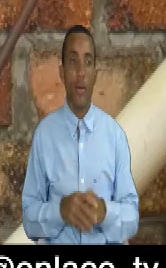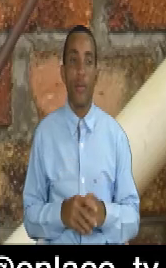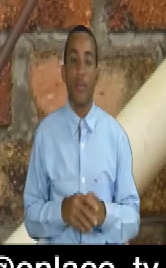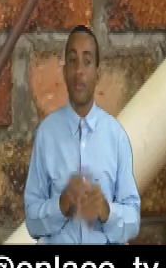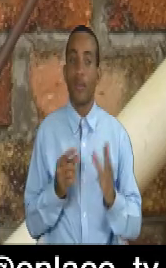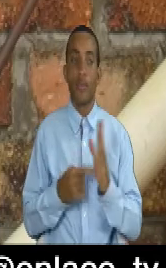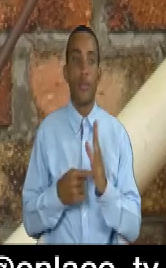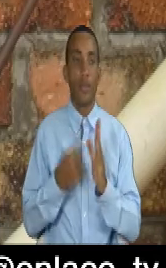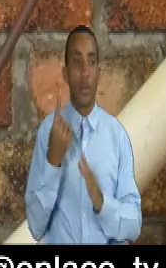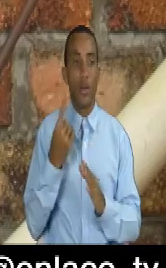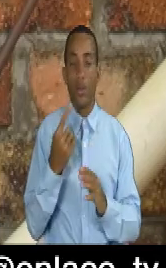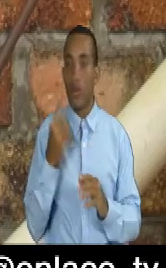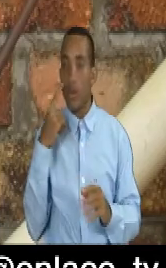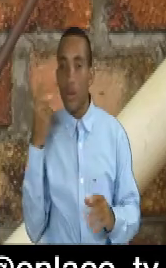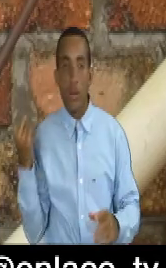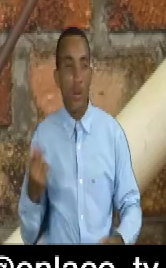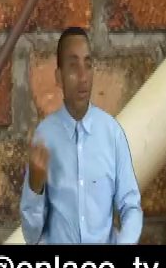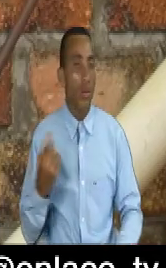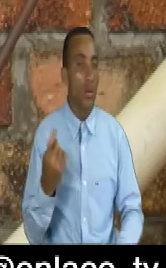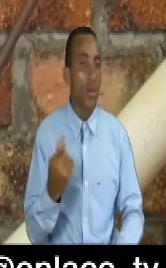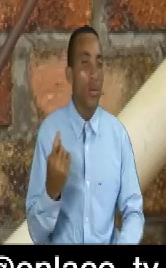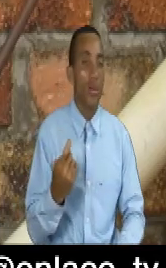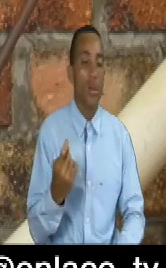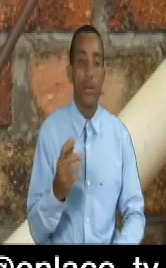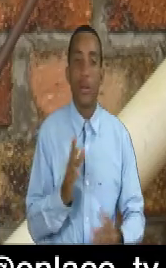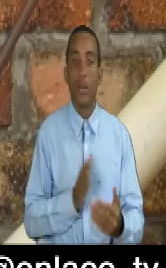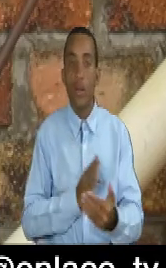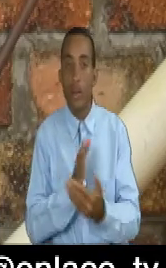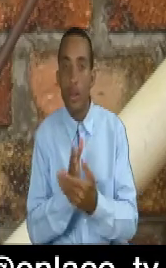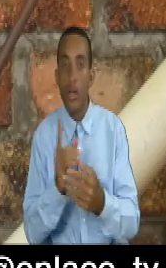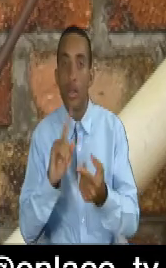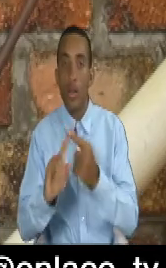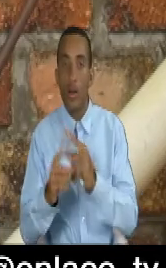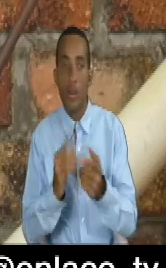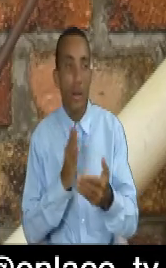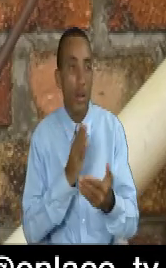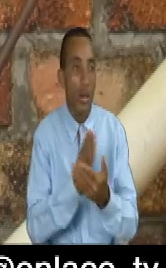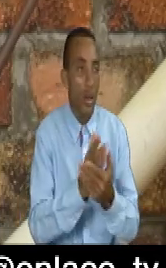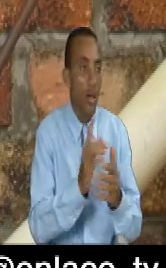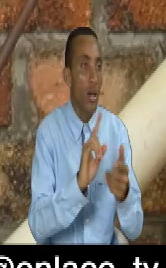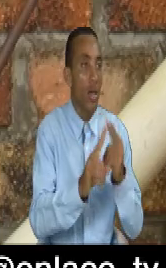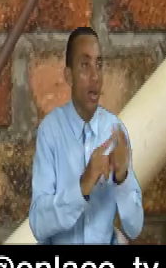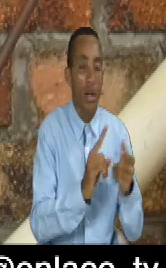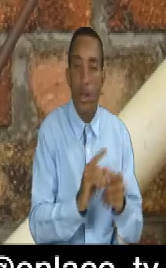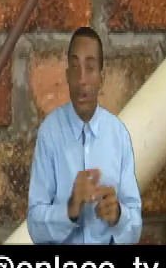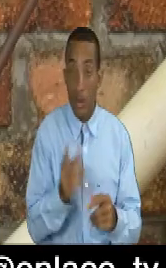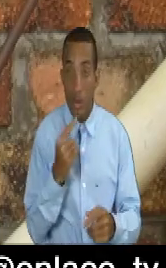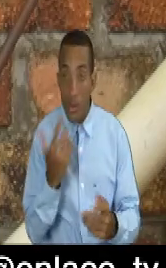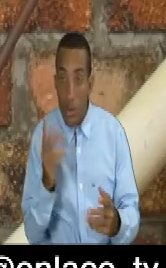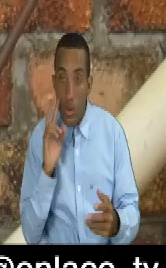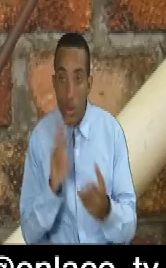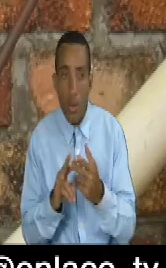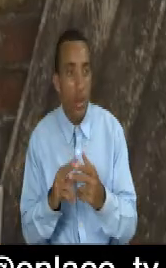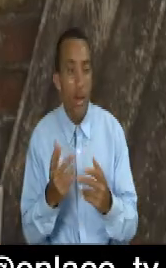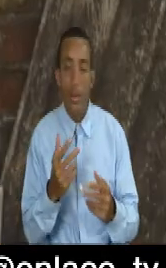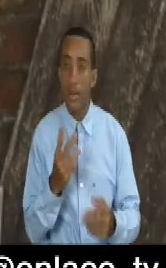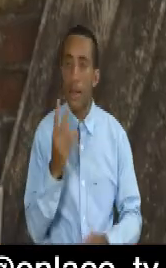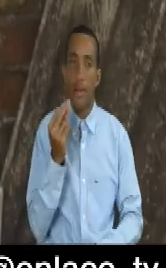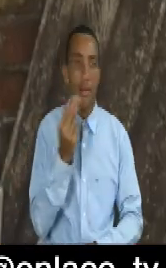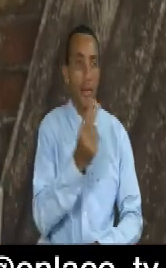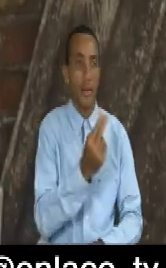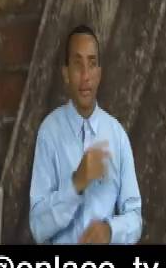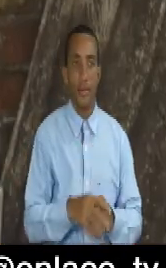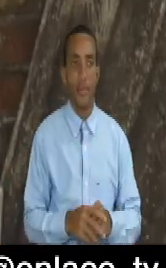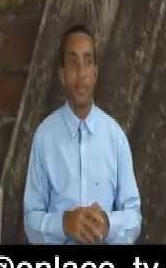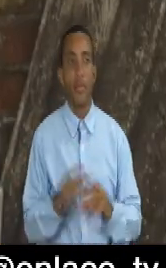inmediato nos pusimos a la búsqueda de ella, fuimos donde las amistades, las amigas de ella, pero en el momento no nos dieron razón de ella. Pues